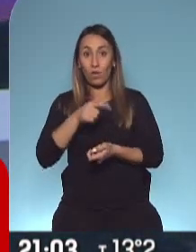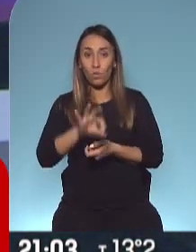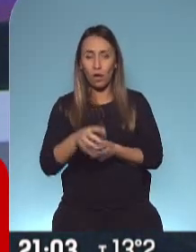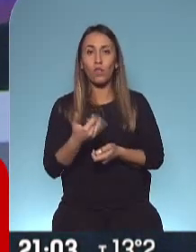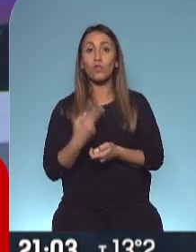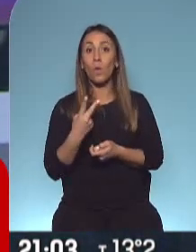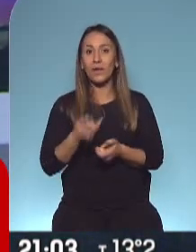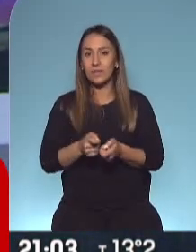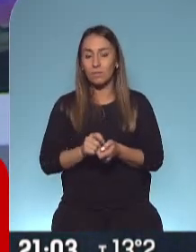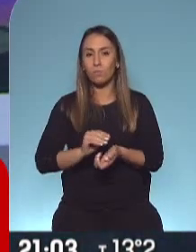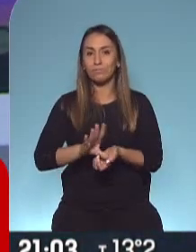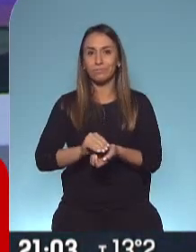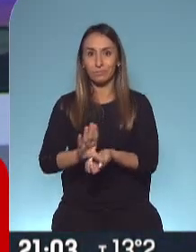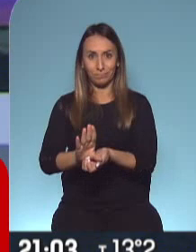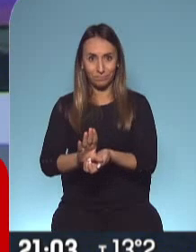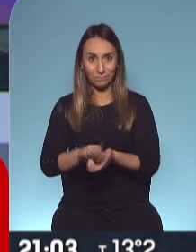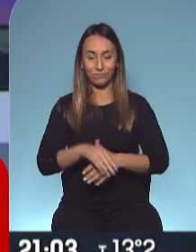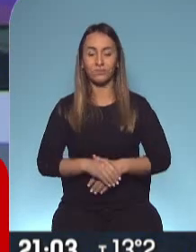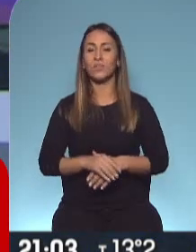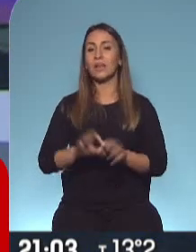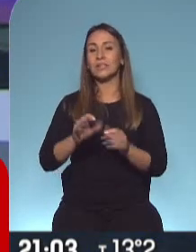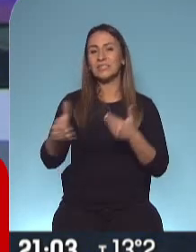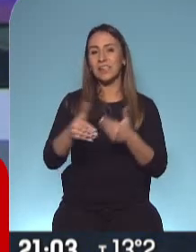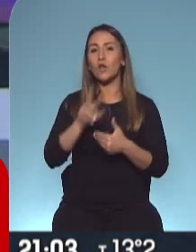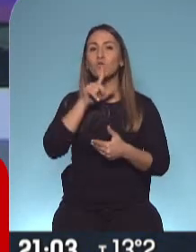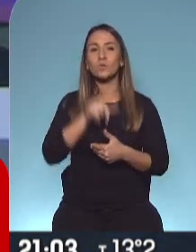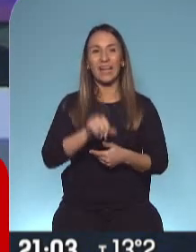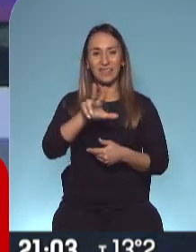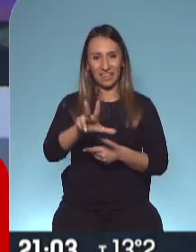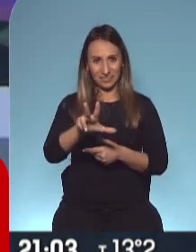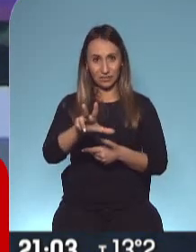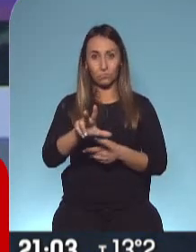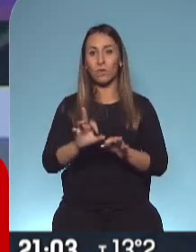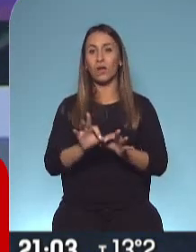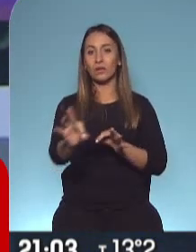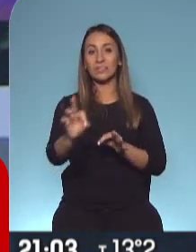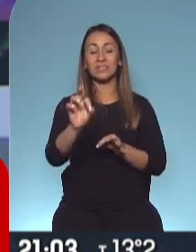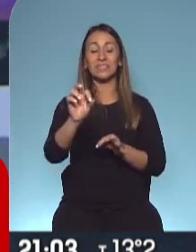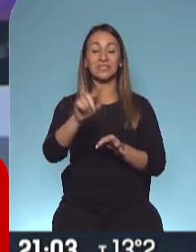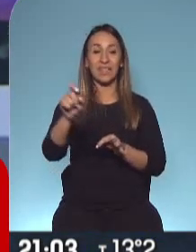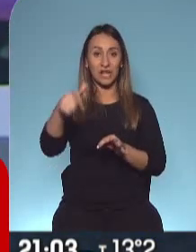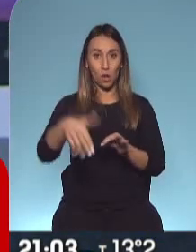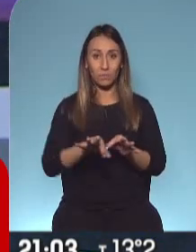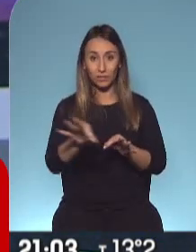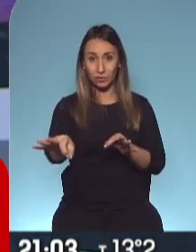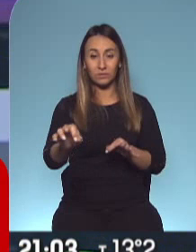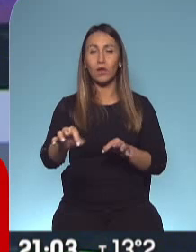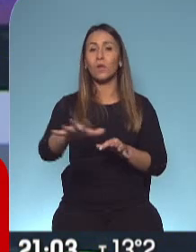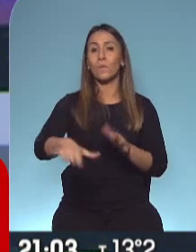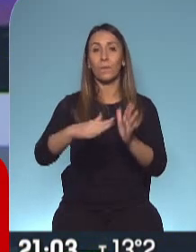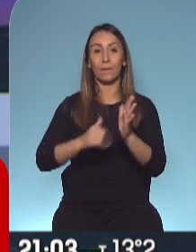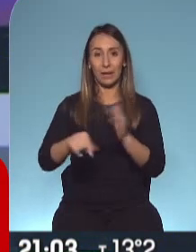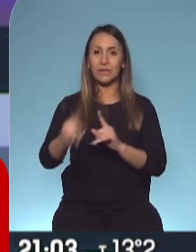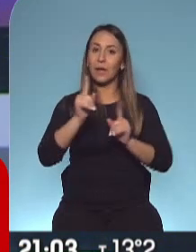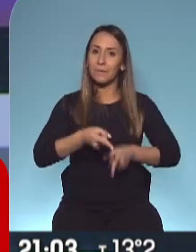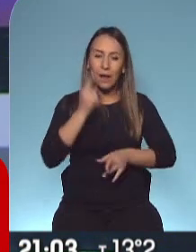es un rango cerca de 100 metros en la ruta 3, llegando ya a Bahía Blanca, y también van a analizar manchas de sangre, no